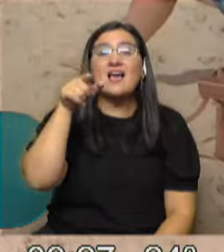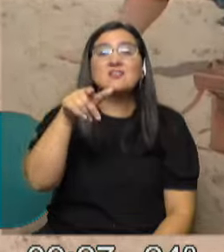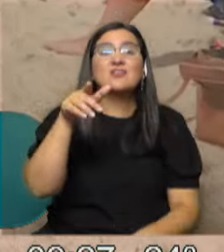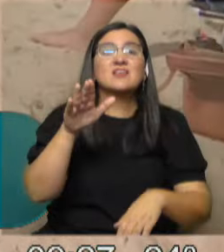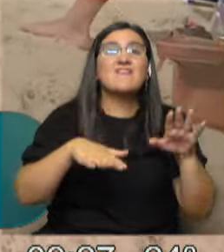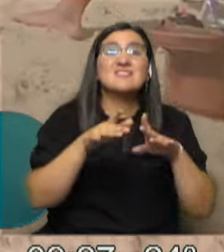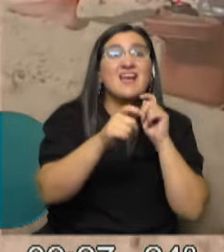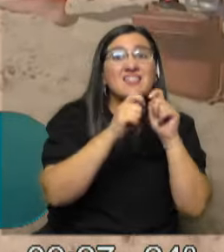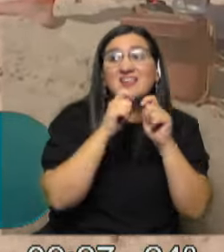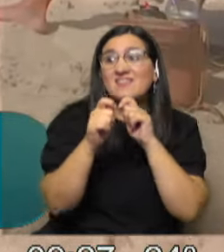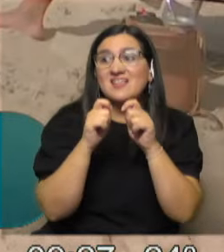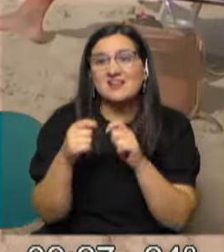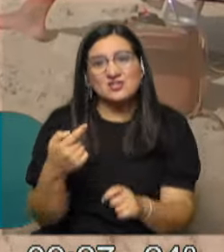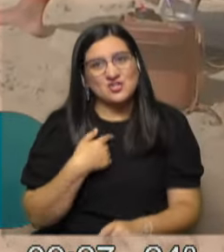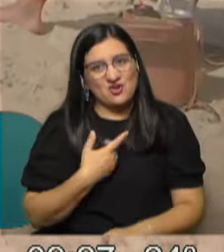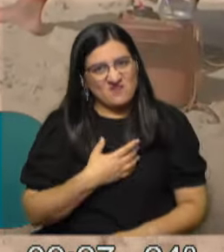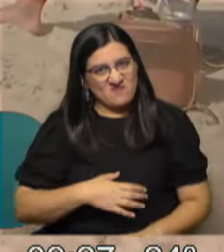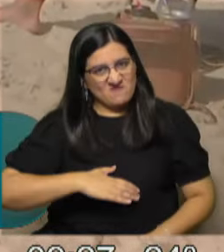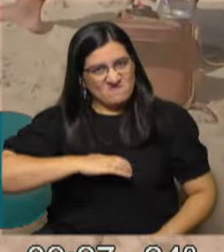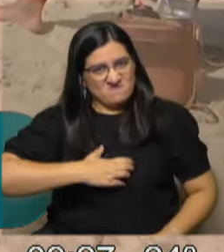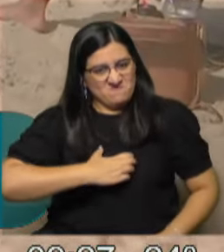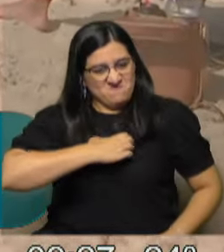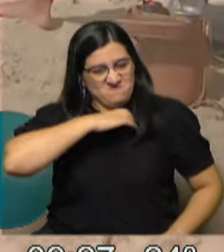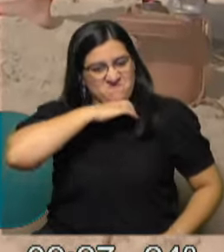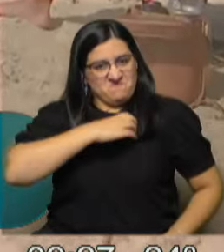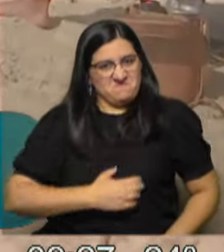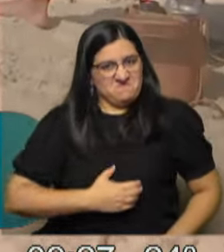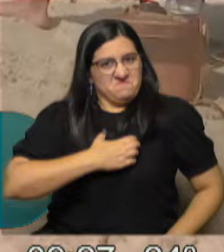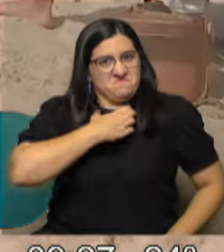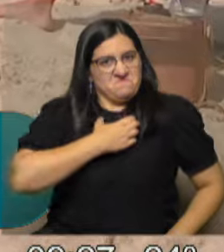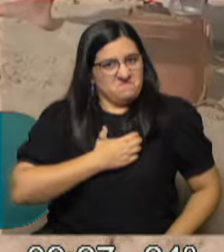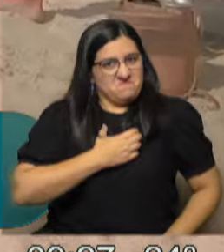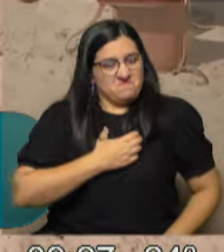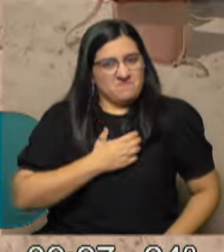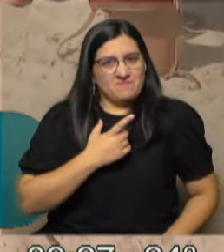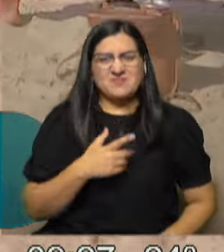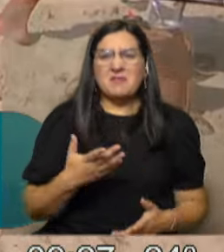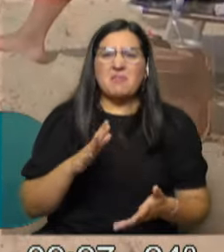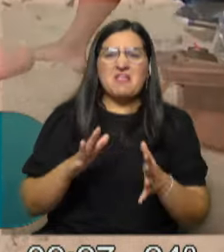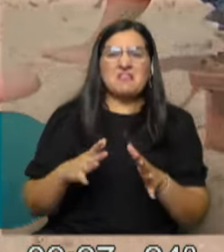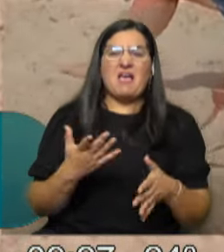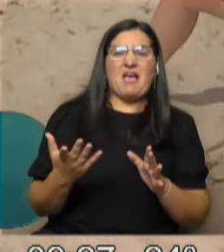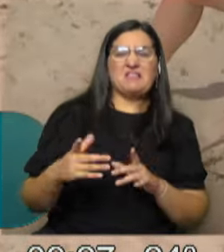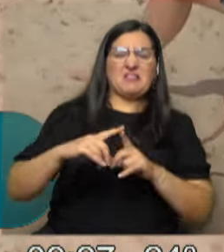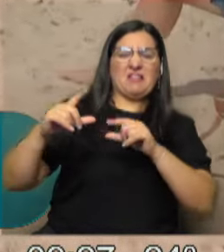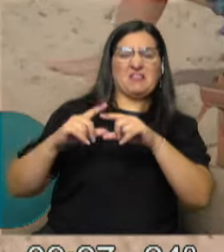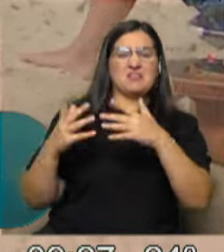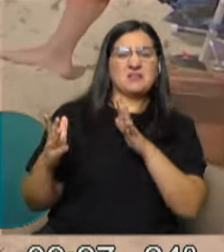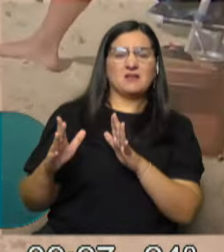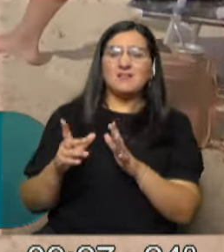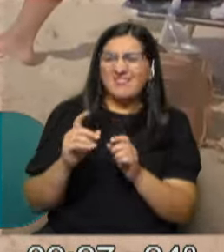vas a entrevistar. Yo me caliento, soy un tarado. Pero me caliento porque no, ¿viste? Se hacen estrellas, ¿viste? ¿Por qué? Aunque